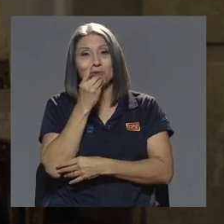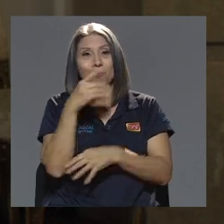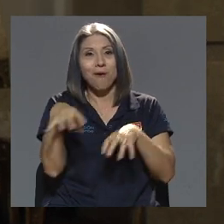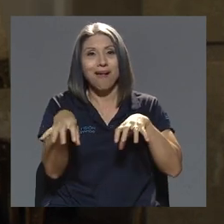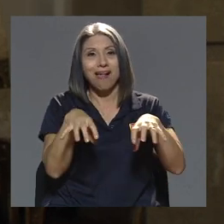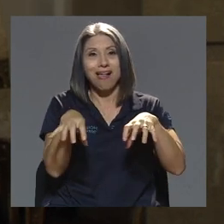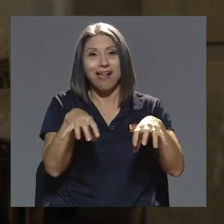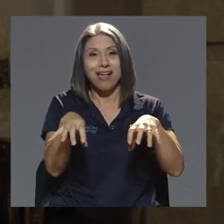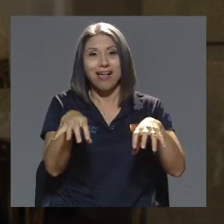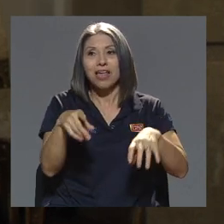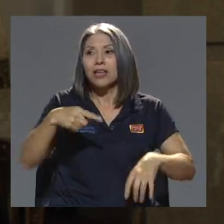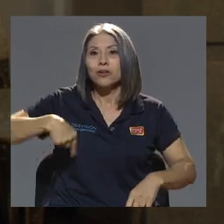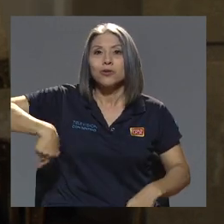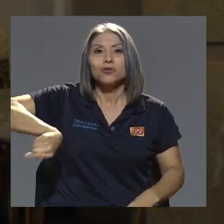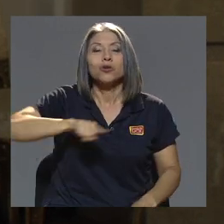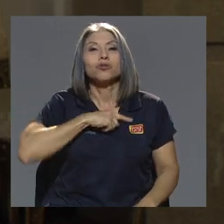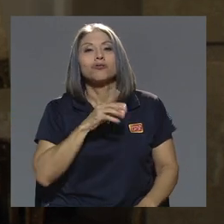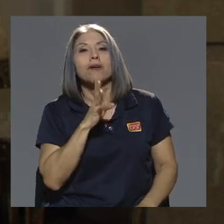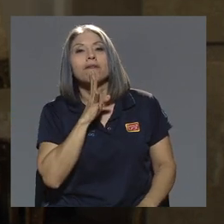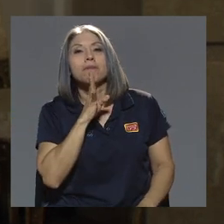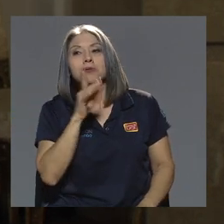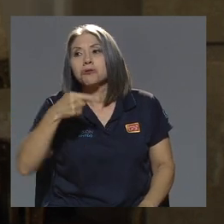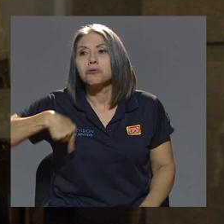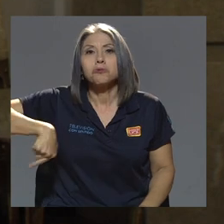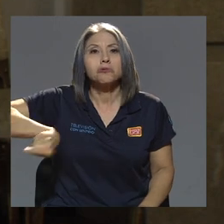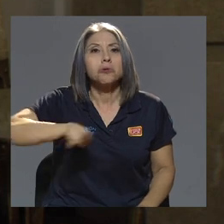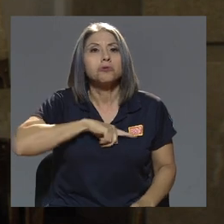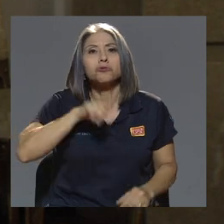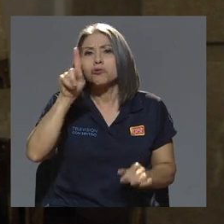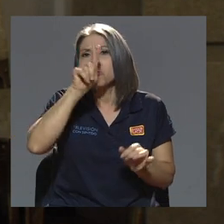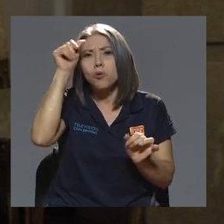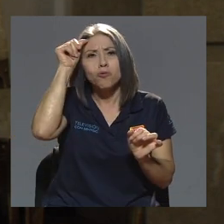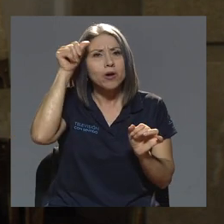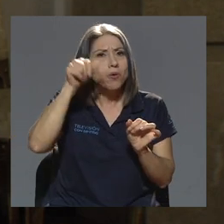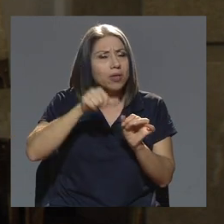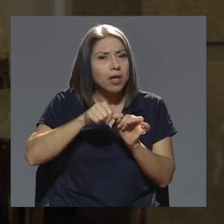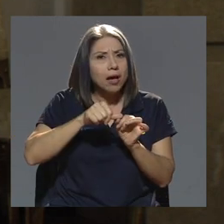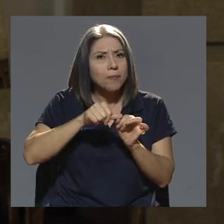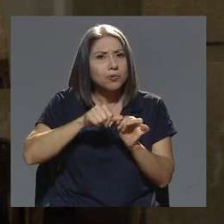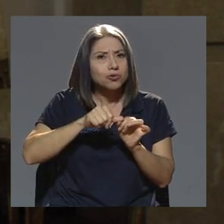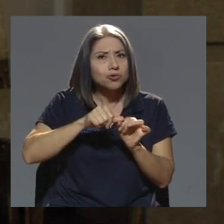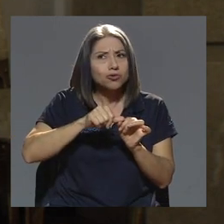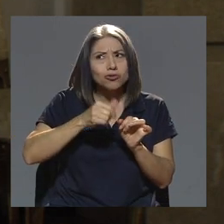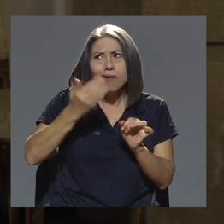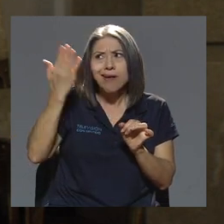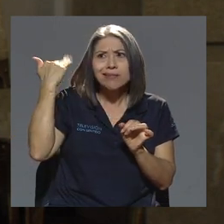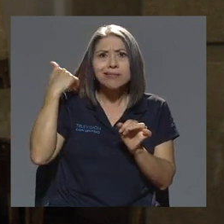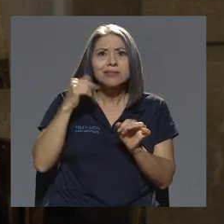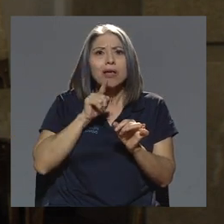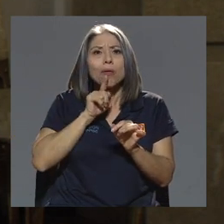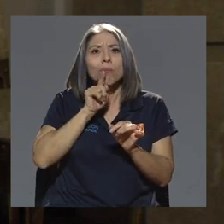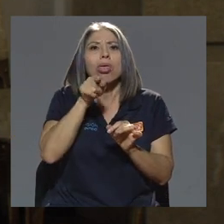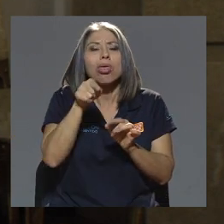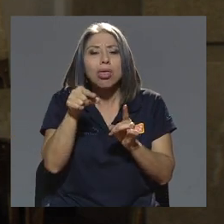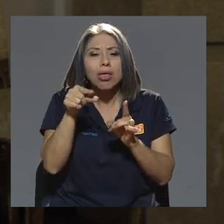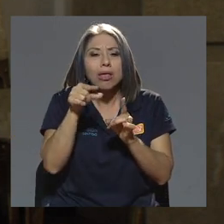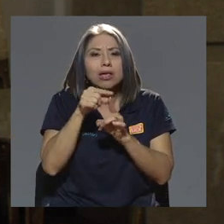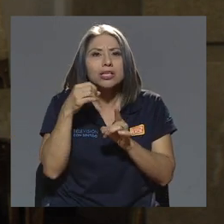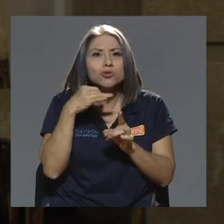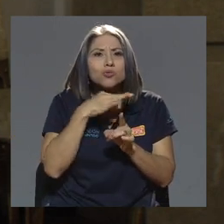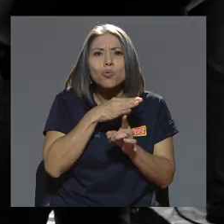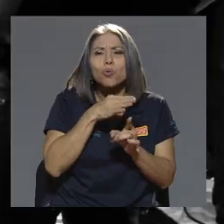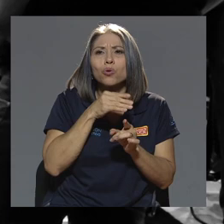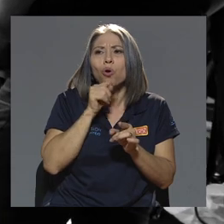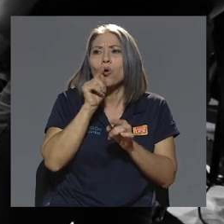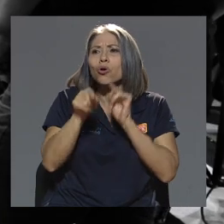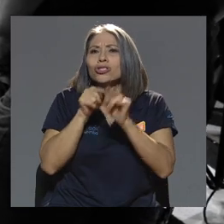no recordábamos que en ningún momento hubiera habido un insulto, una grosería, un bullying. Qué